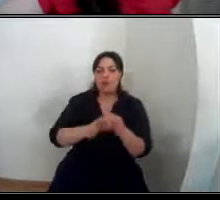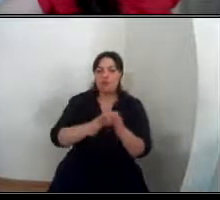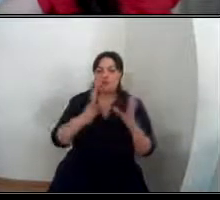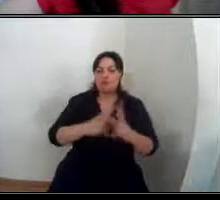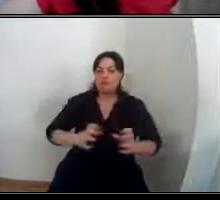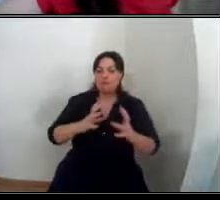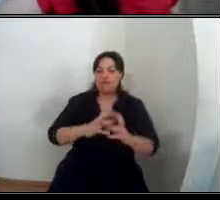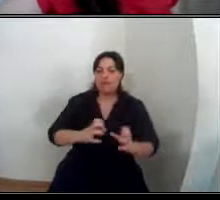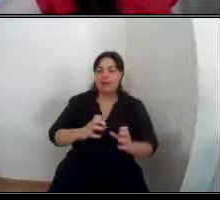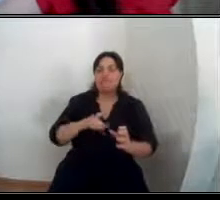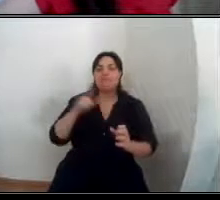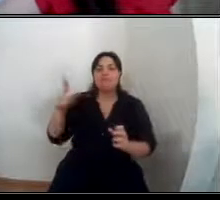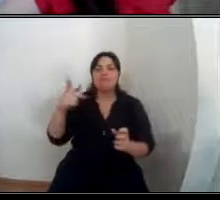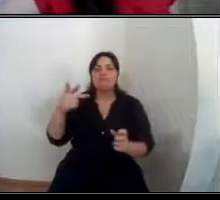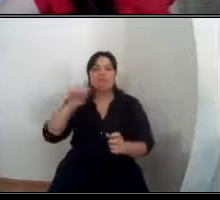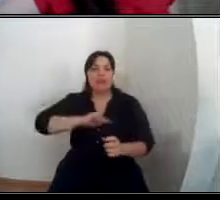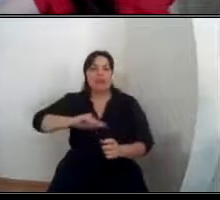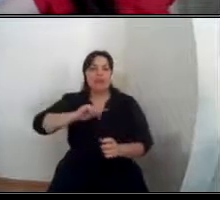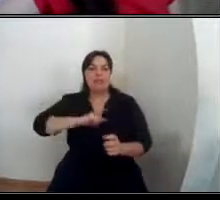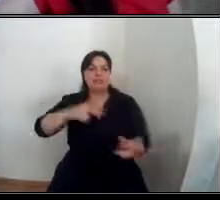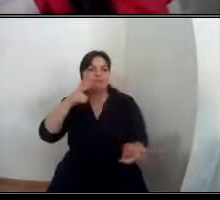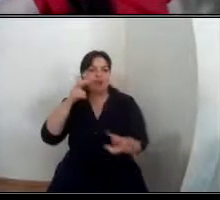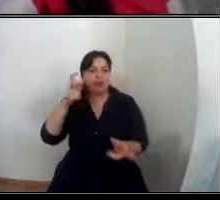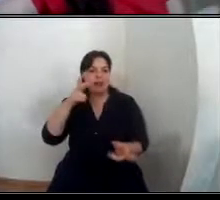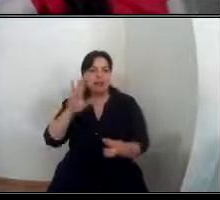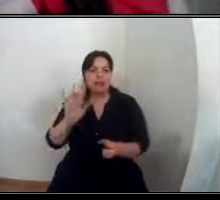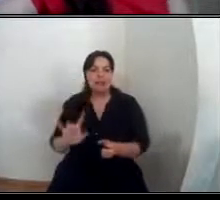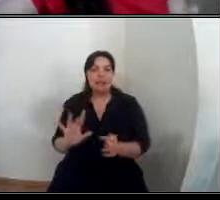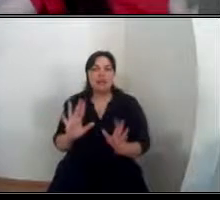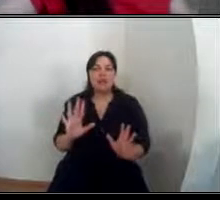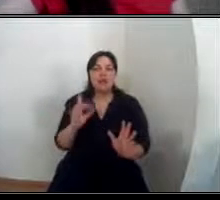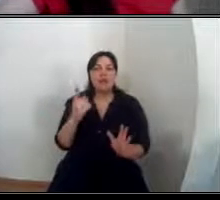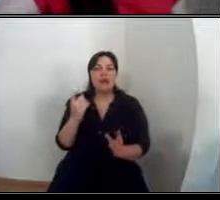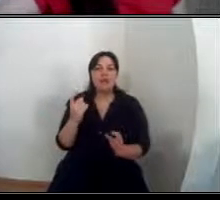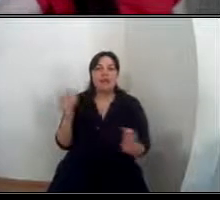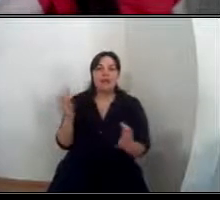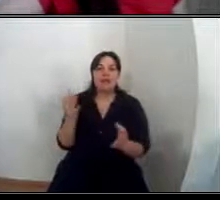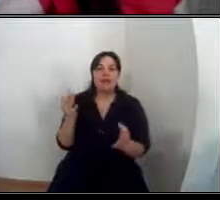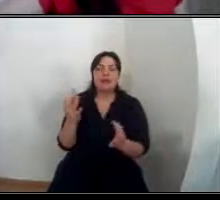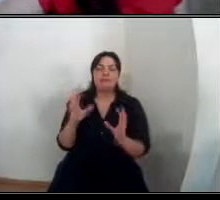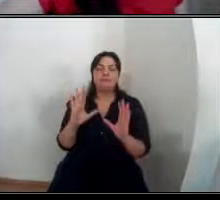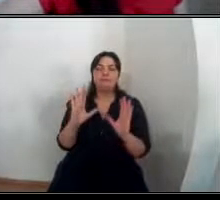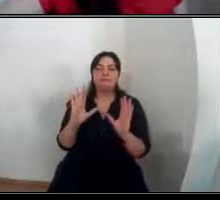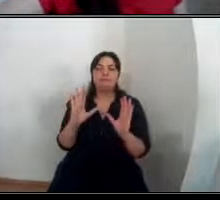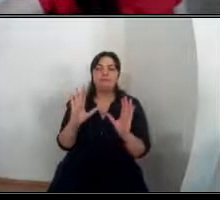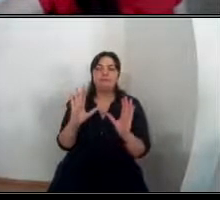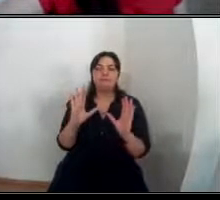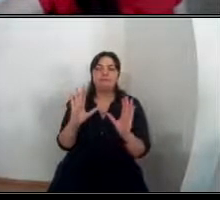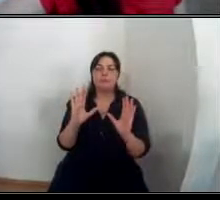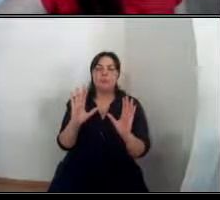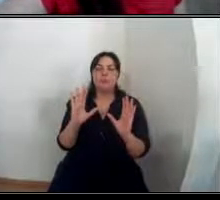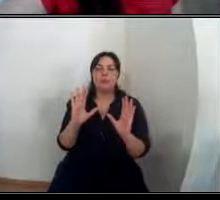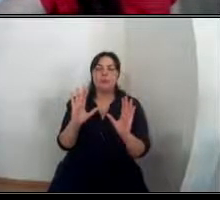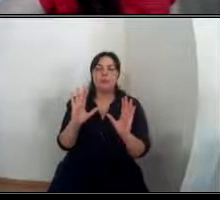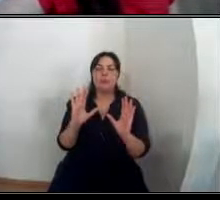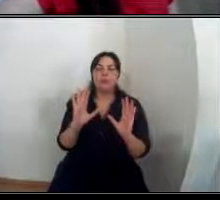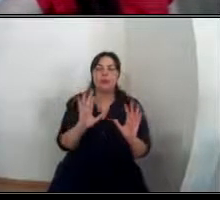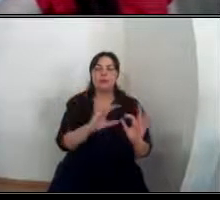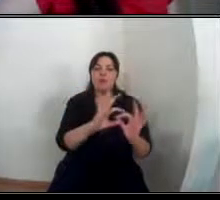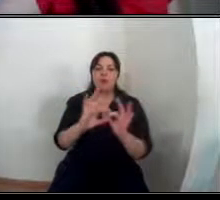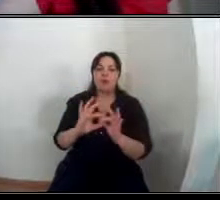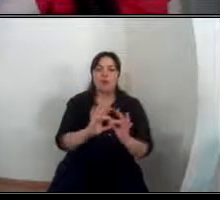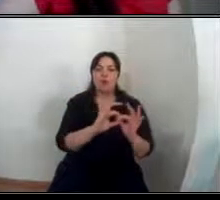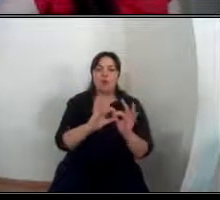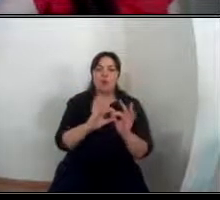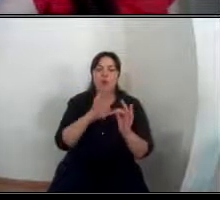allí se percibe. Lo único es eso, que es necesario que se agrupen para poder acceder a esa financiación porque